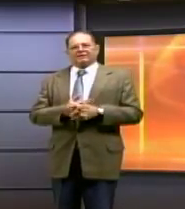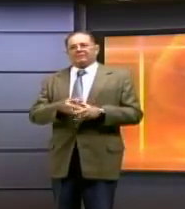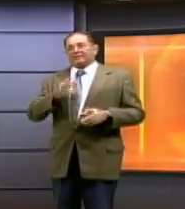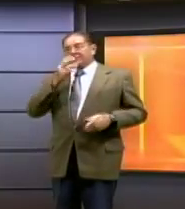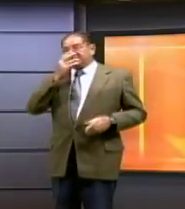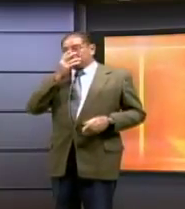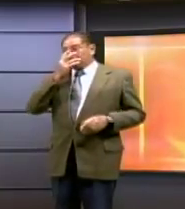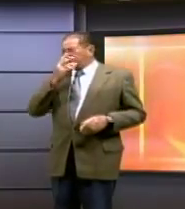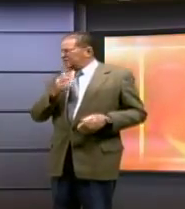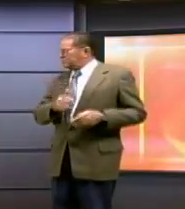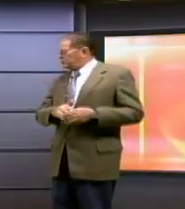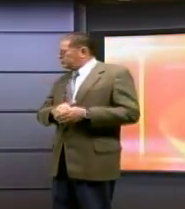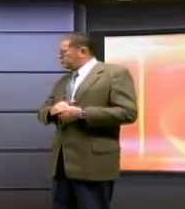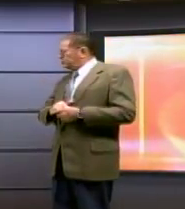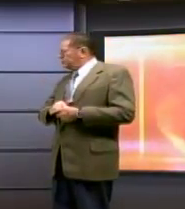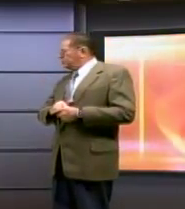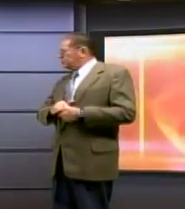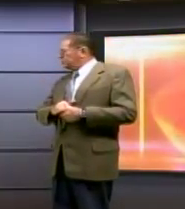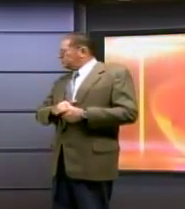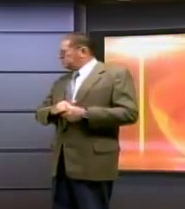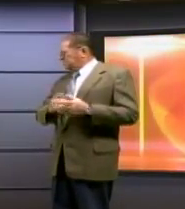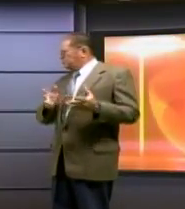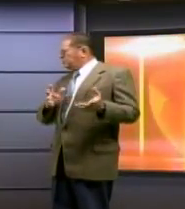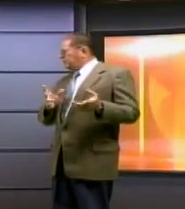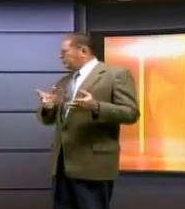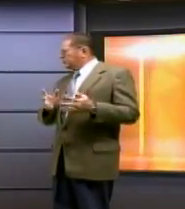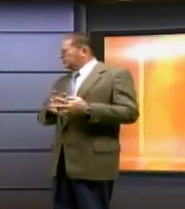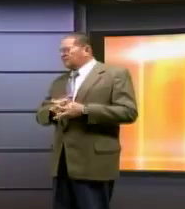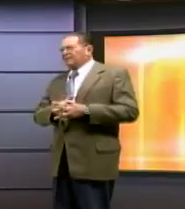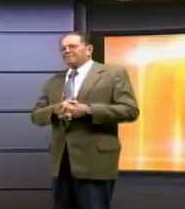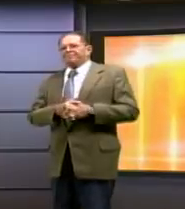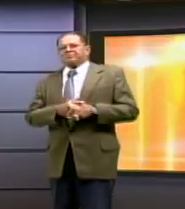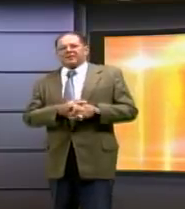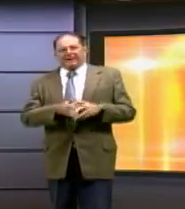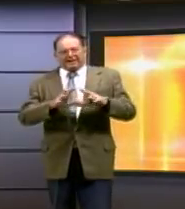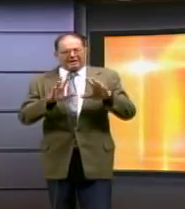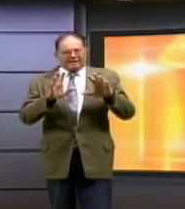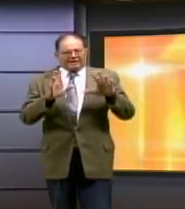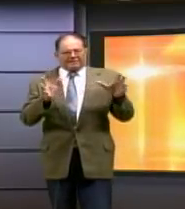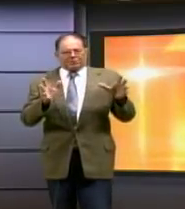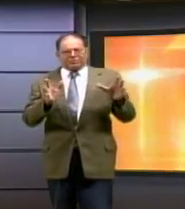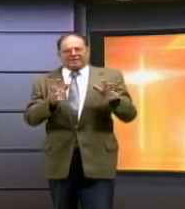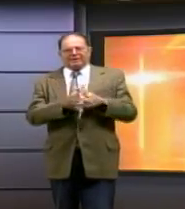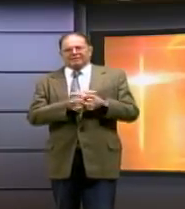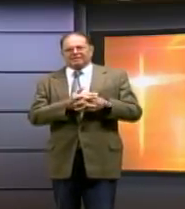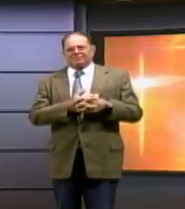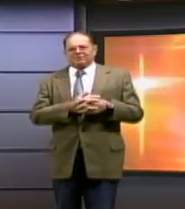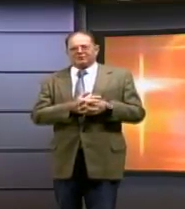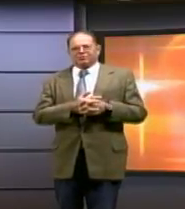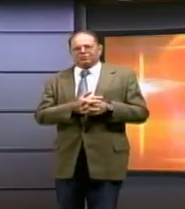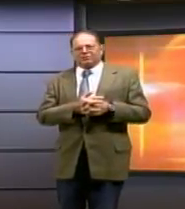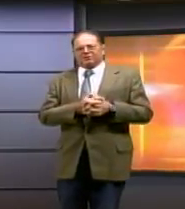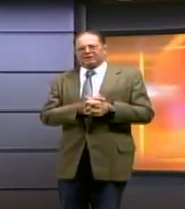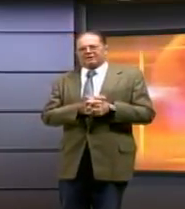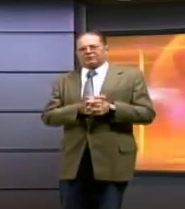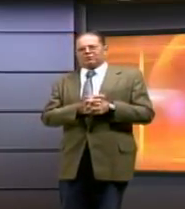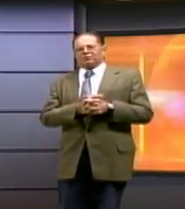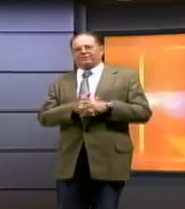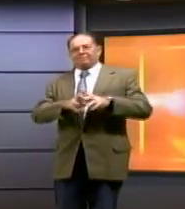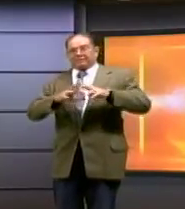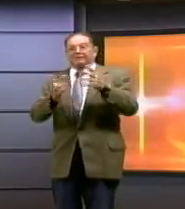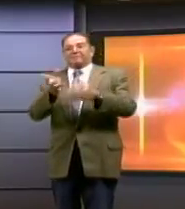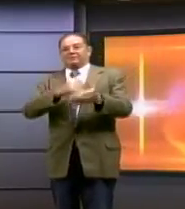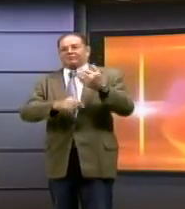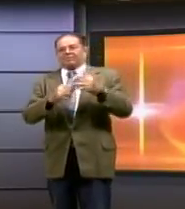presentar del debate. Me decía, ¿cuánto? 10 minutos, ¿no? Más o menos la nota. El reportaje que presentó ahorita el